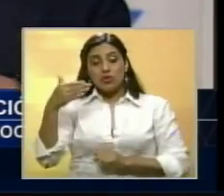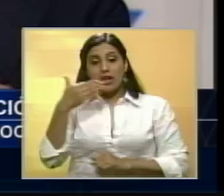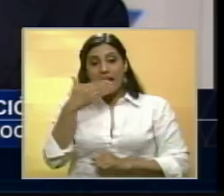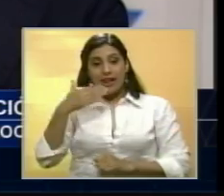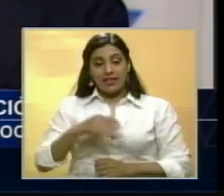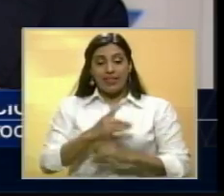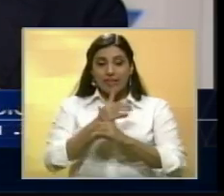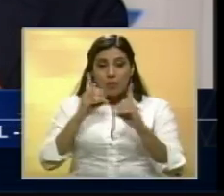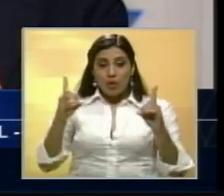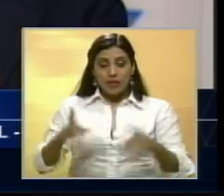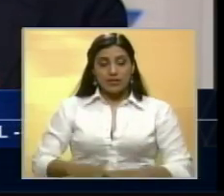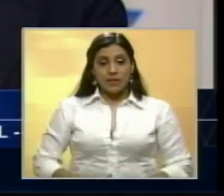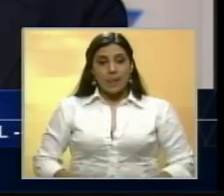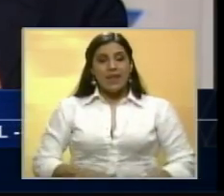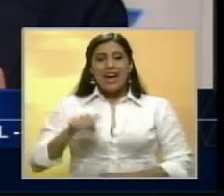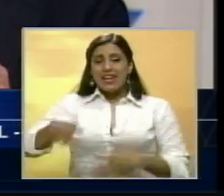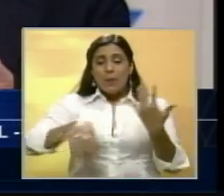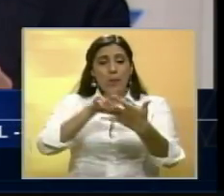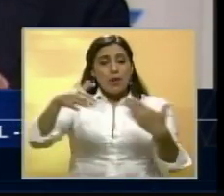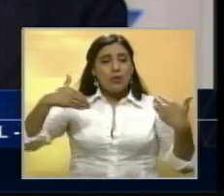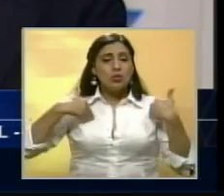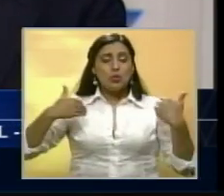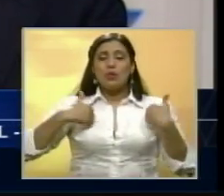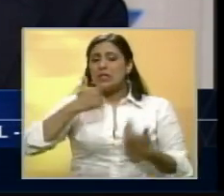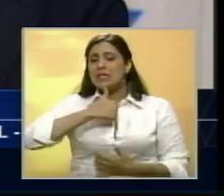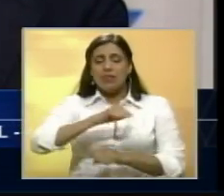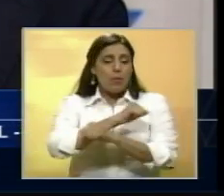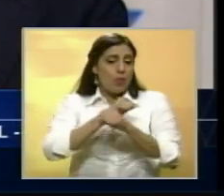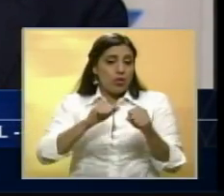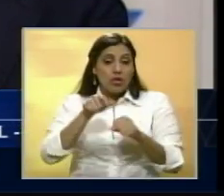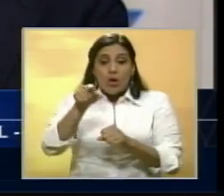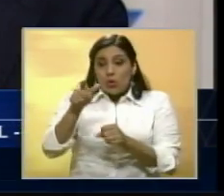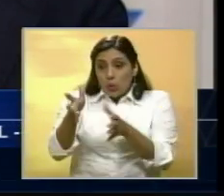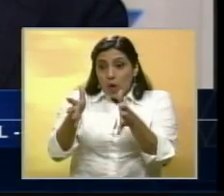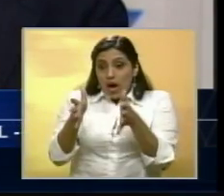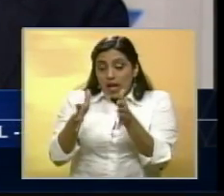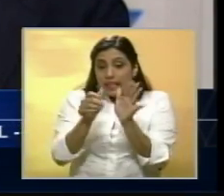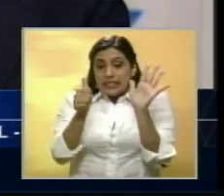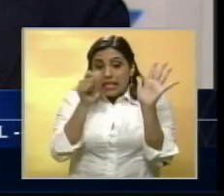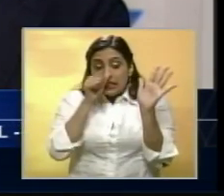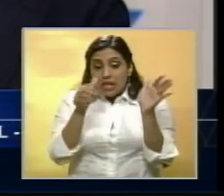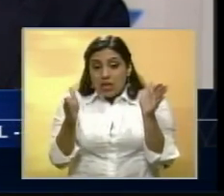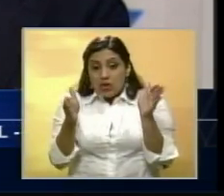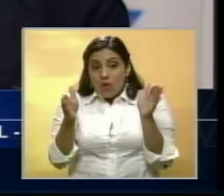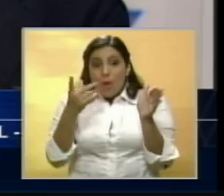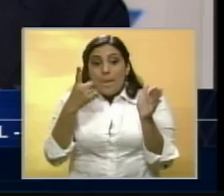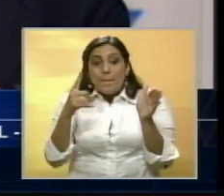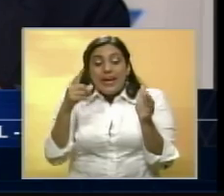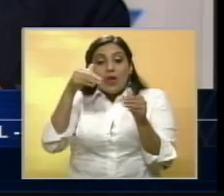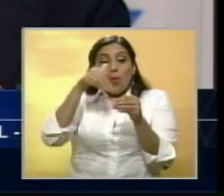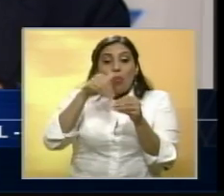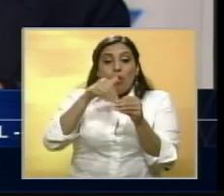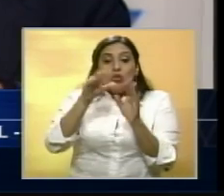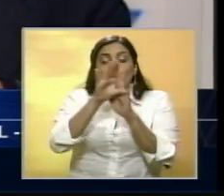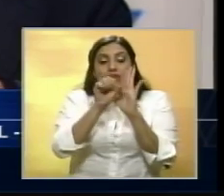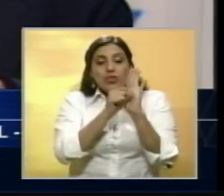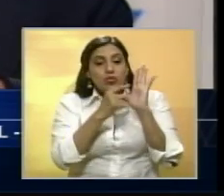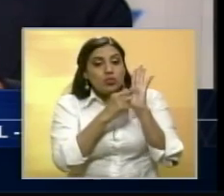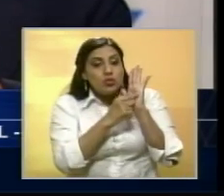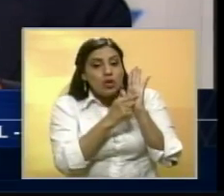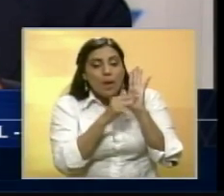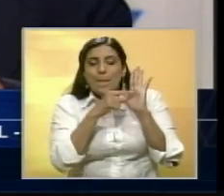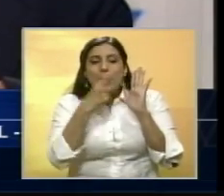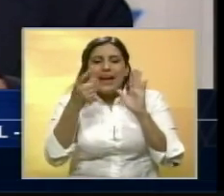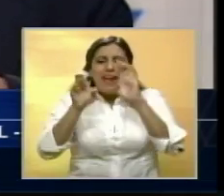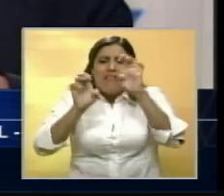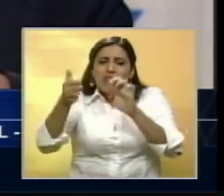La situación que vive el país es insostenible y está bien que tú hayas sido elegido para un periodo de 6 años, pero el revocatorio que establece la Constitución es